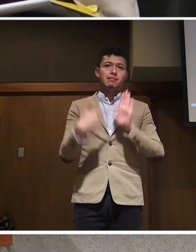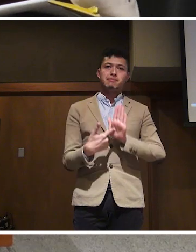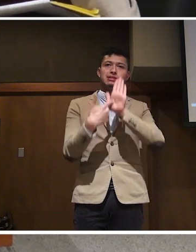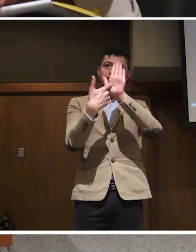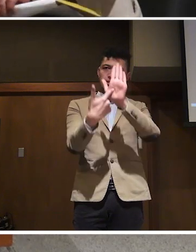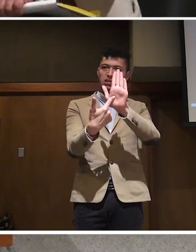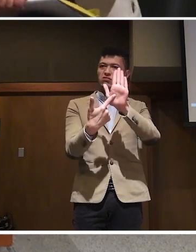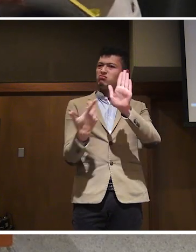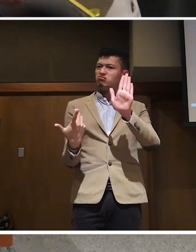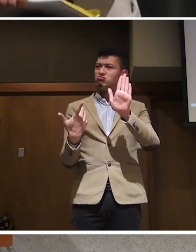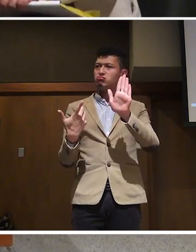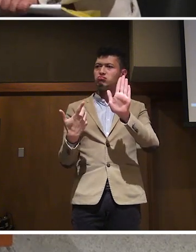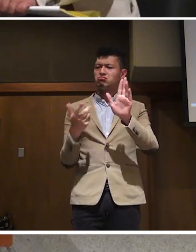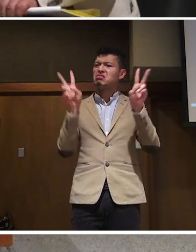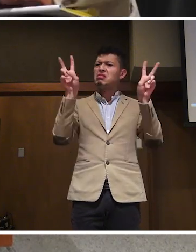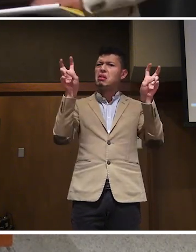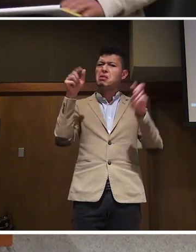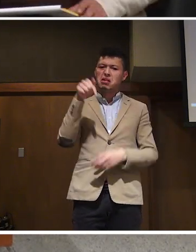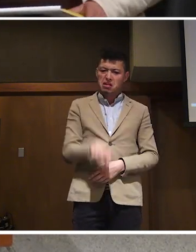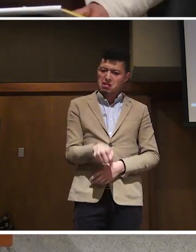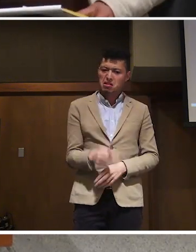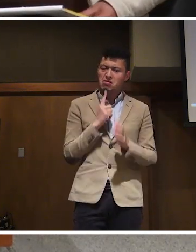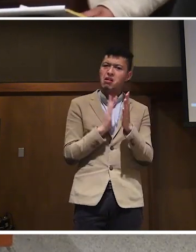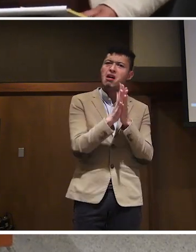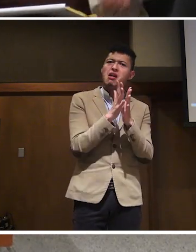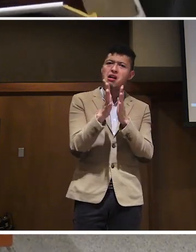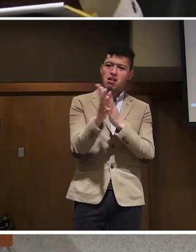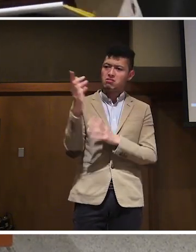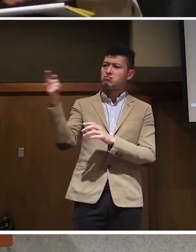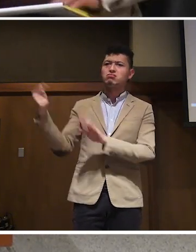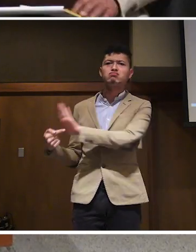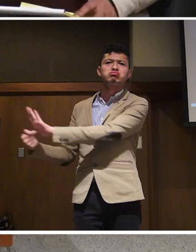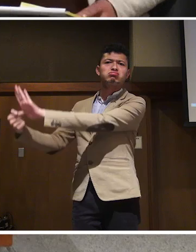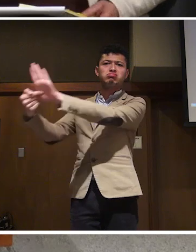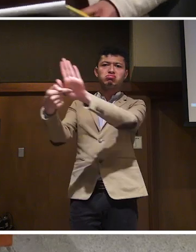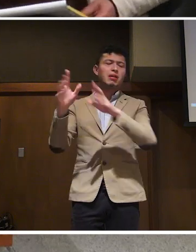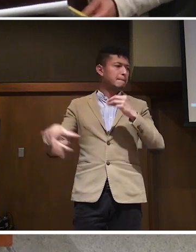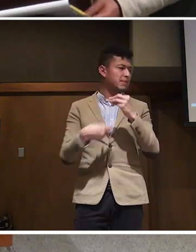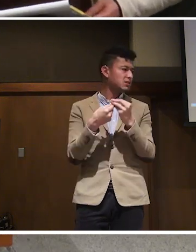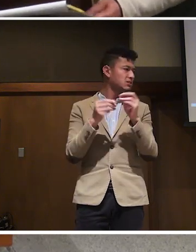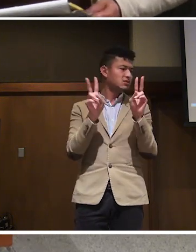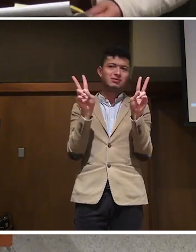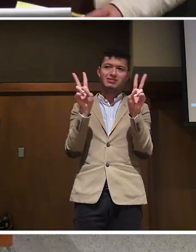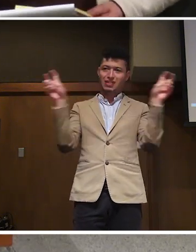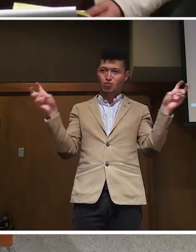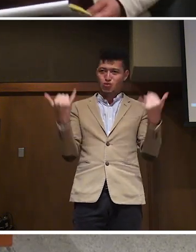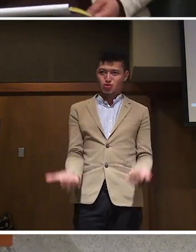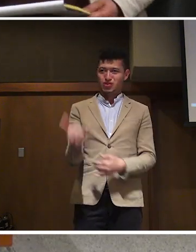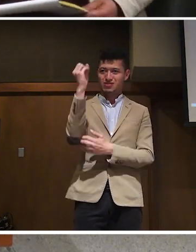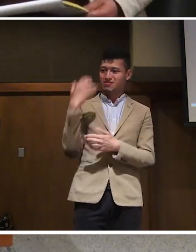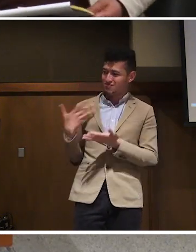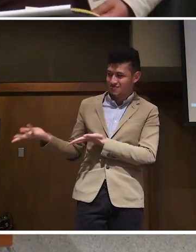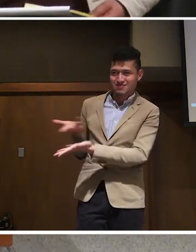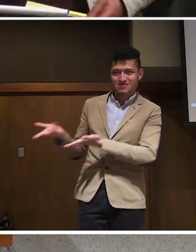hablando, a qué se hace referencia en la exposición y en el título mismo de esta